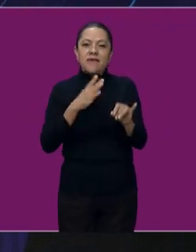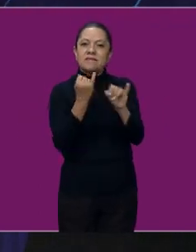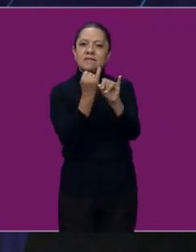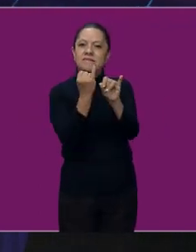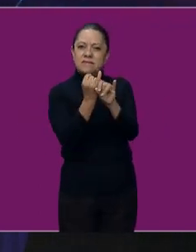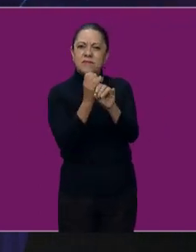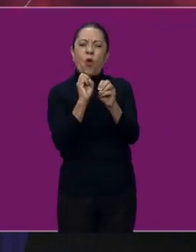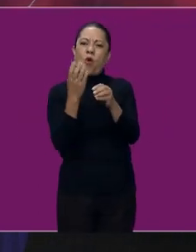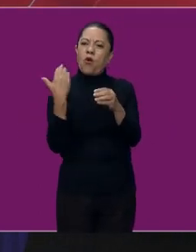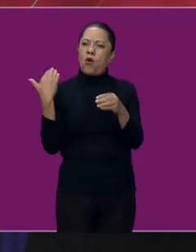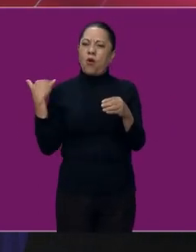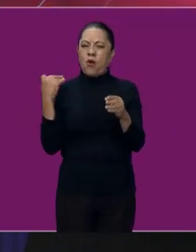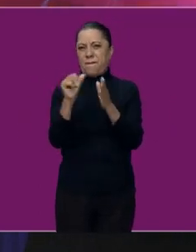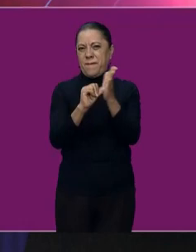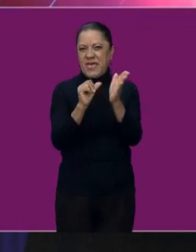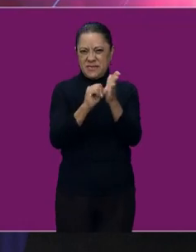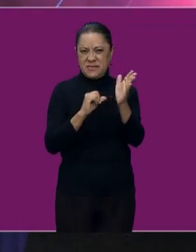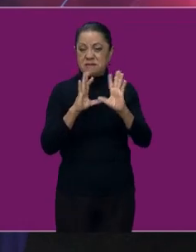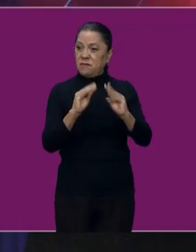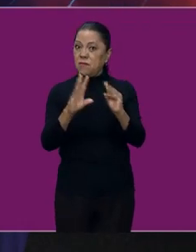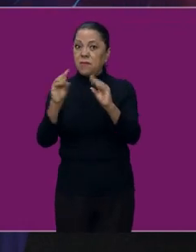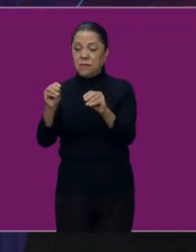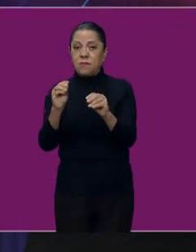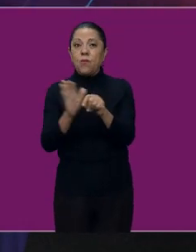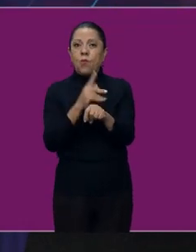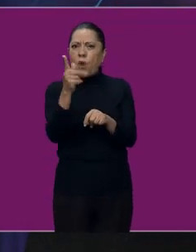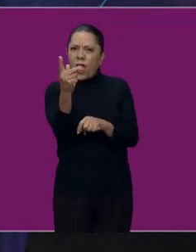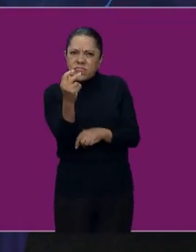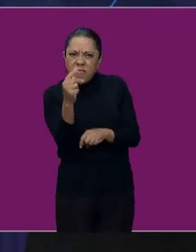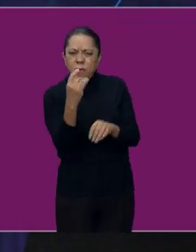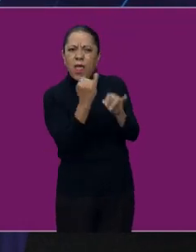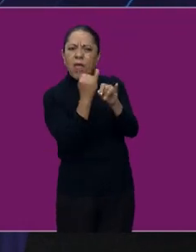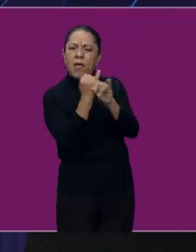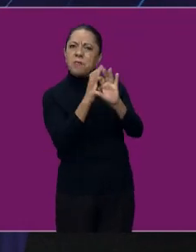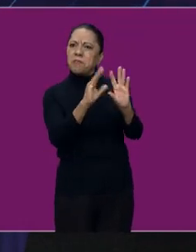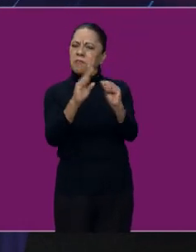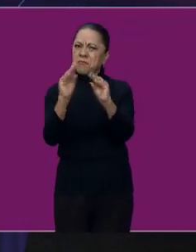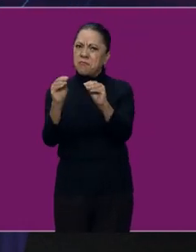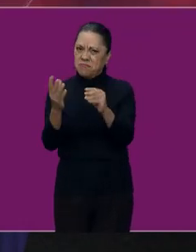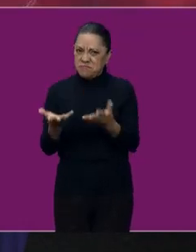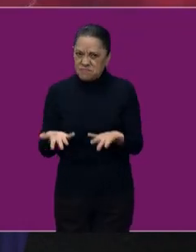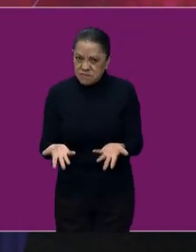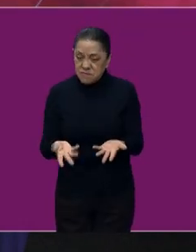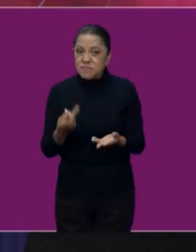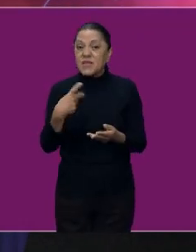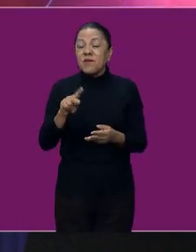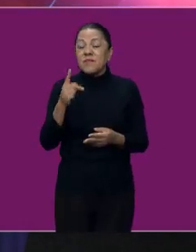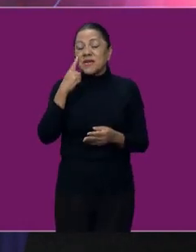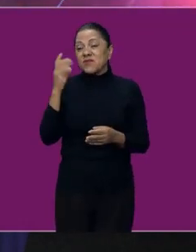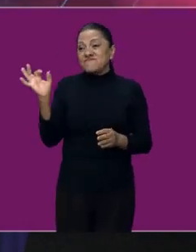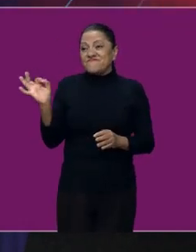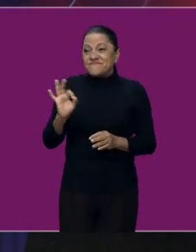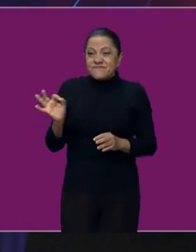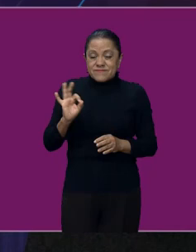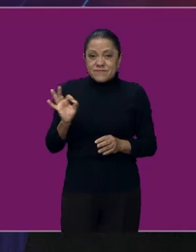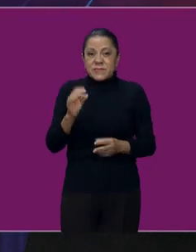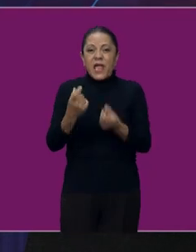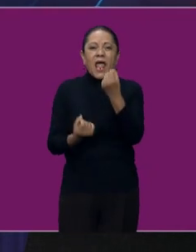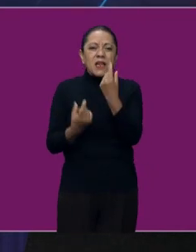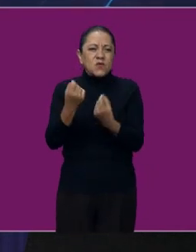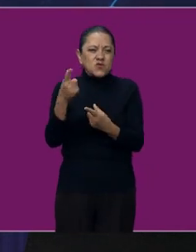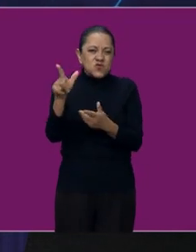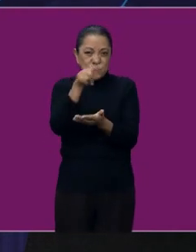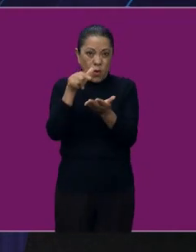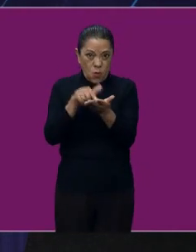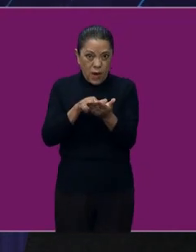que se impartieron hace unos meses y que fueron por televisión pero también vemos que quizá en los lugares en donde más se puede practicar